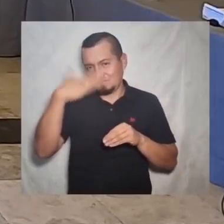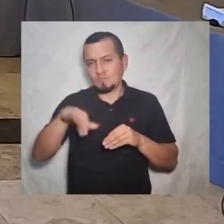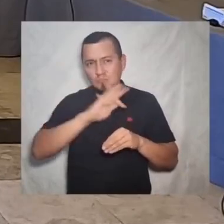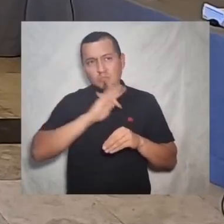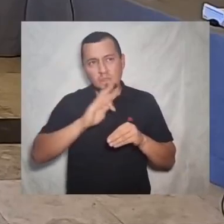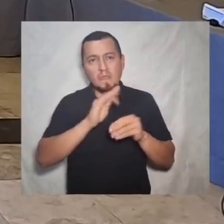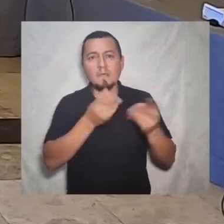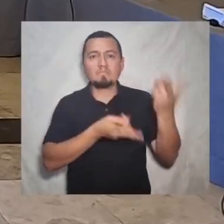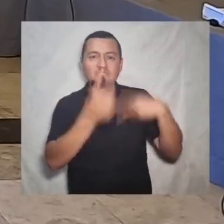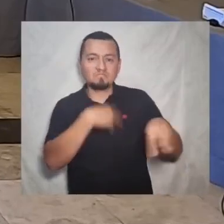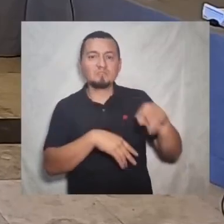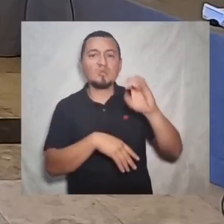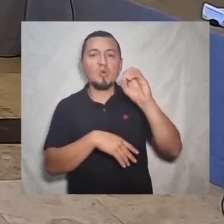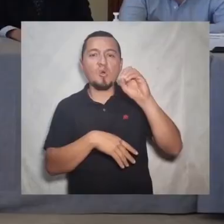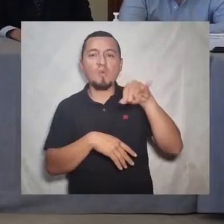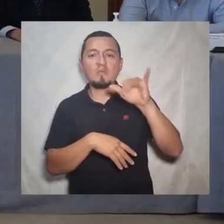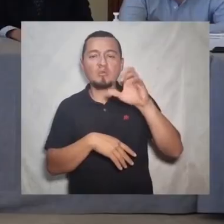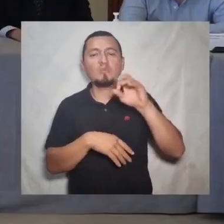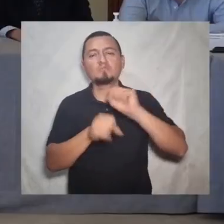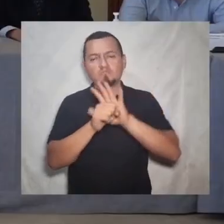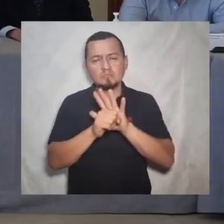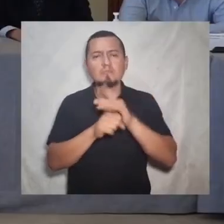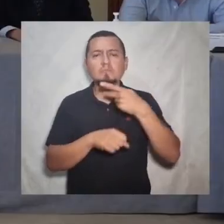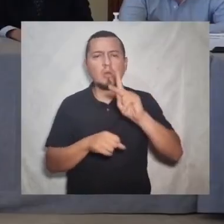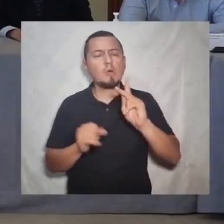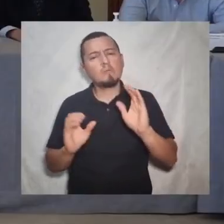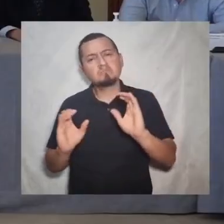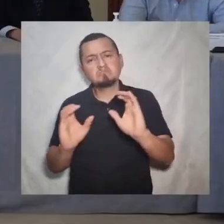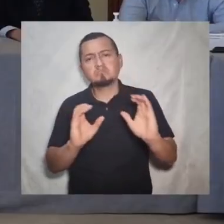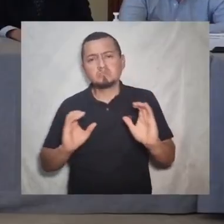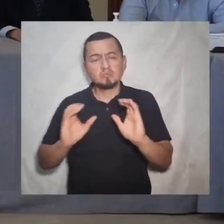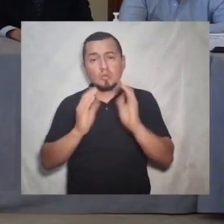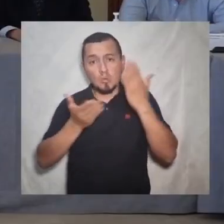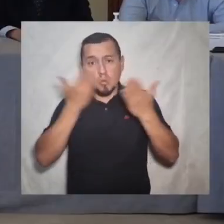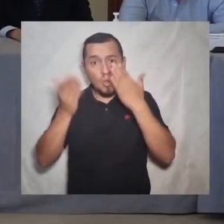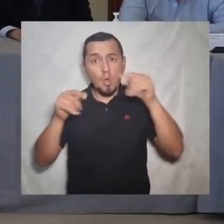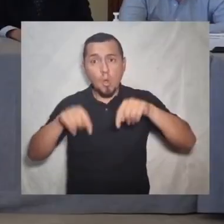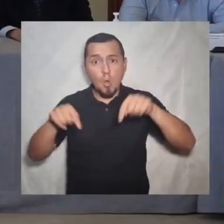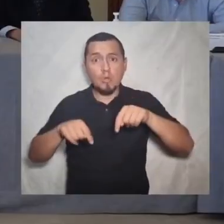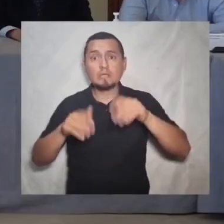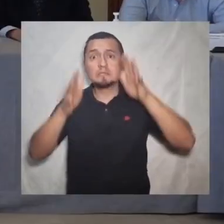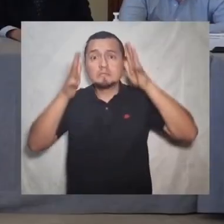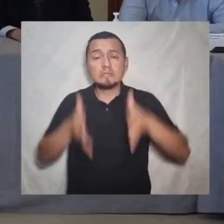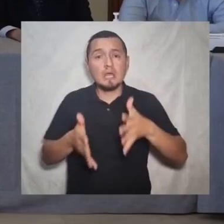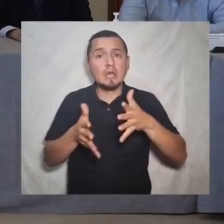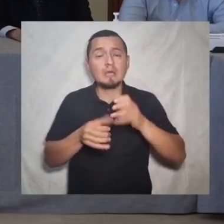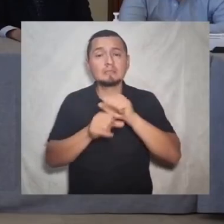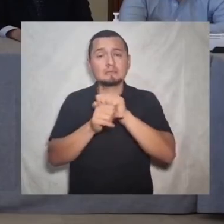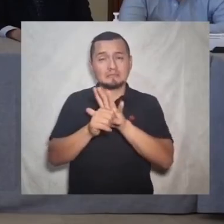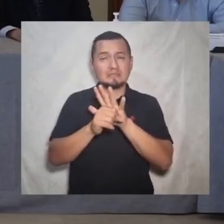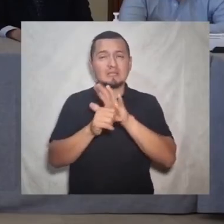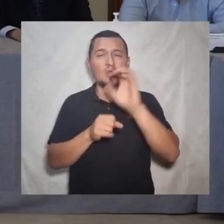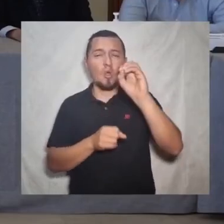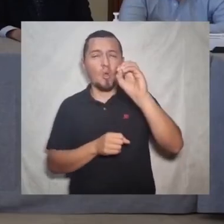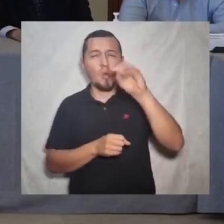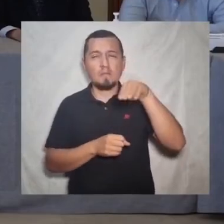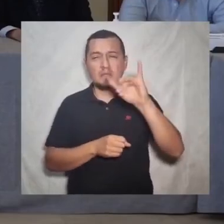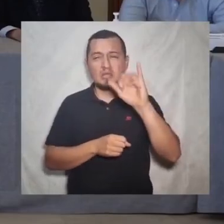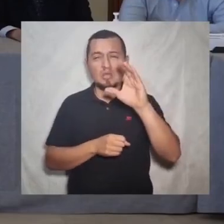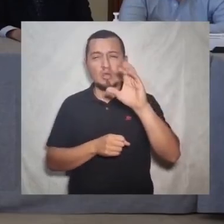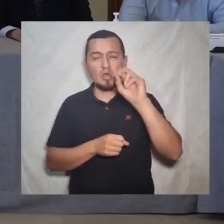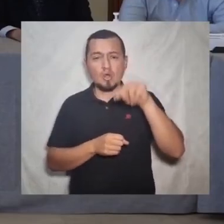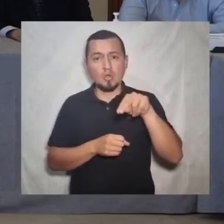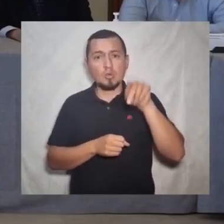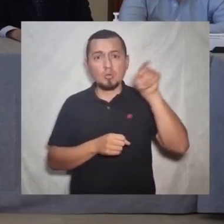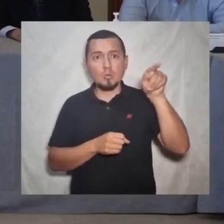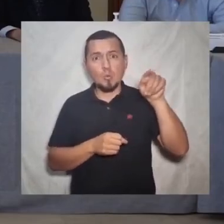que resultó finalmente fallida. Ha sido el pretexto que el gobernador de Jalisco, Enrique Alfaro, ha utilizado para profundizar su confrontación